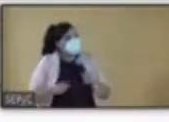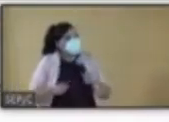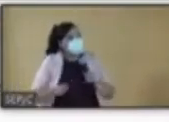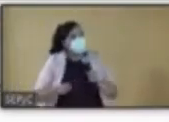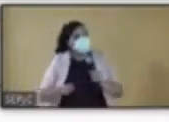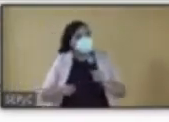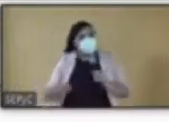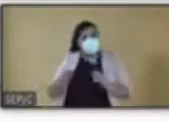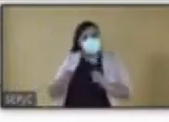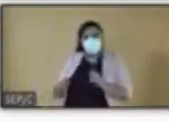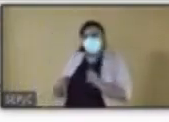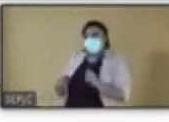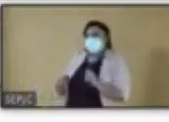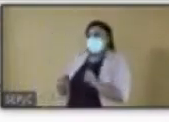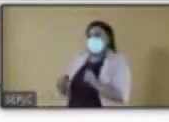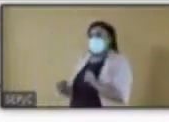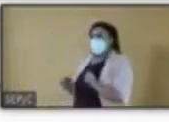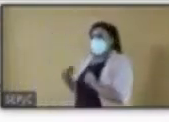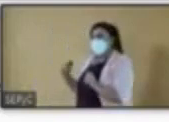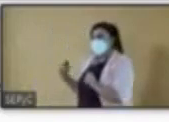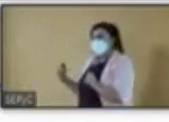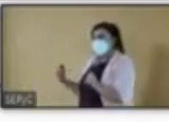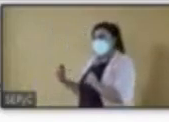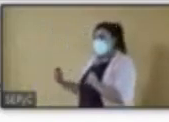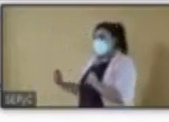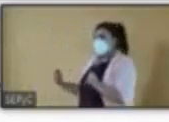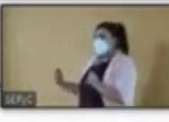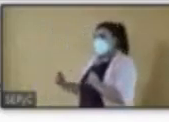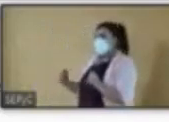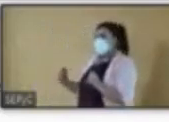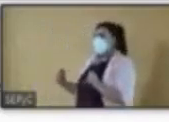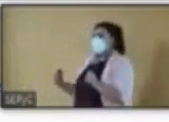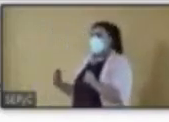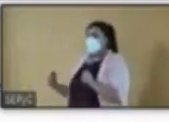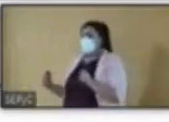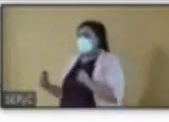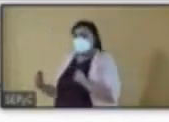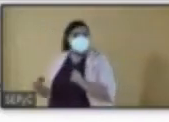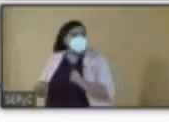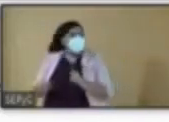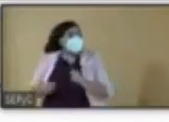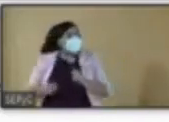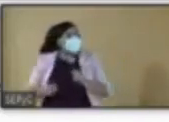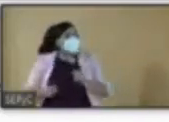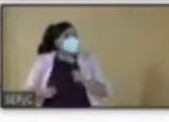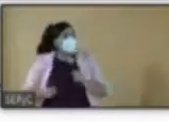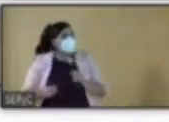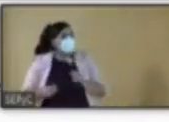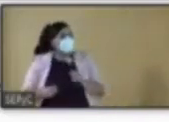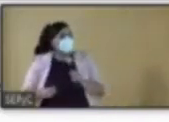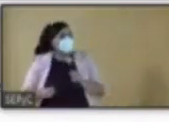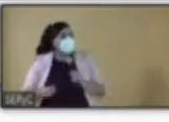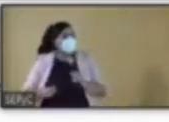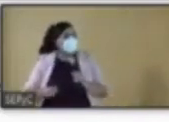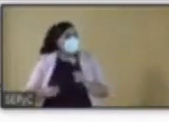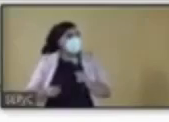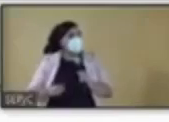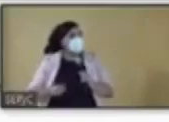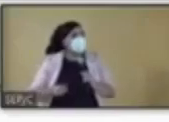me otorga a mí como declarante, a mi dependiente económico y o a mi pareja, un bien con